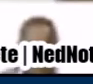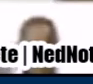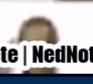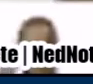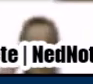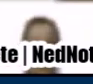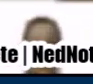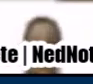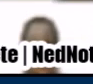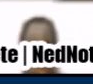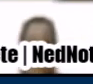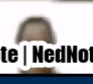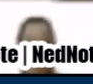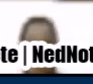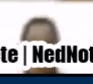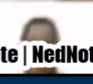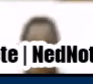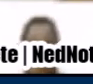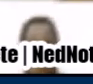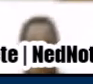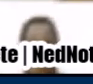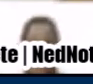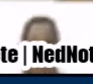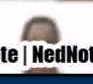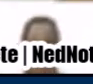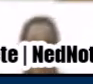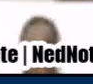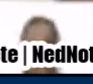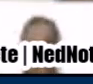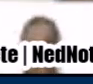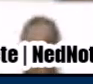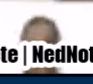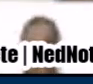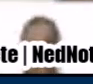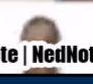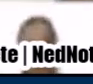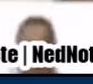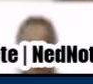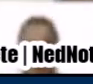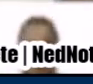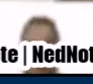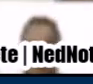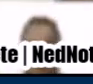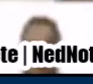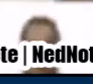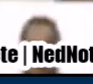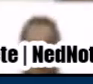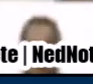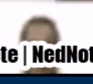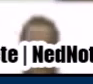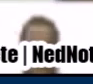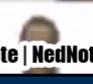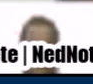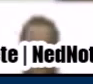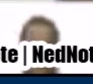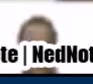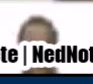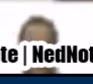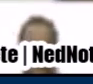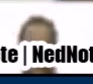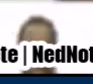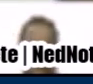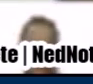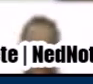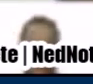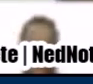al progreso a Venezuela, redireccionar la conversación y el debate a no un falso dilema,